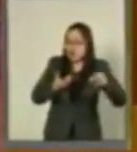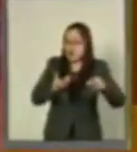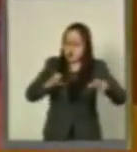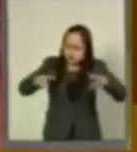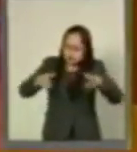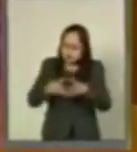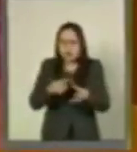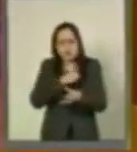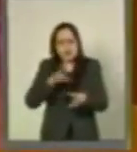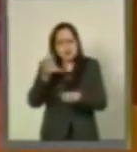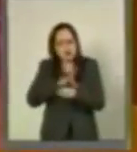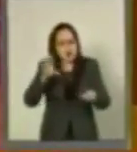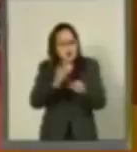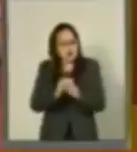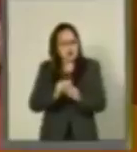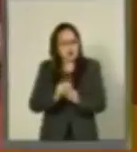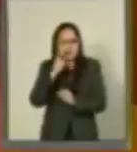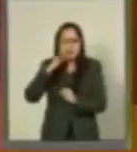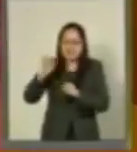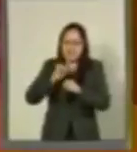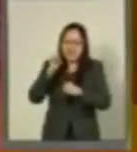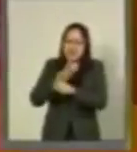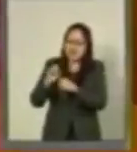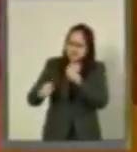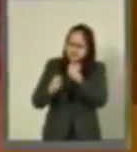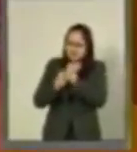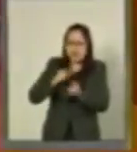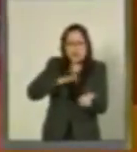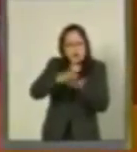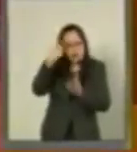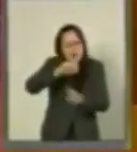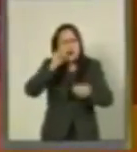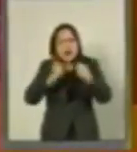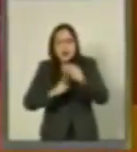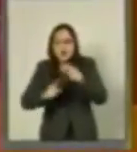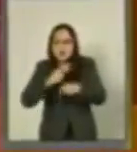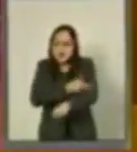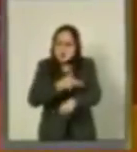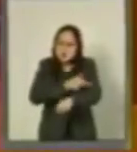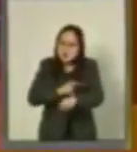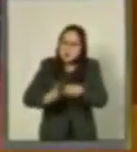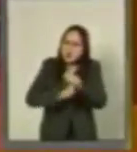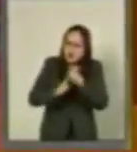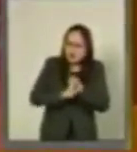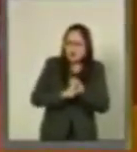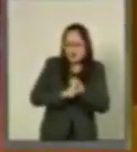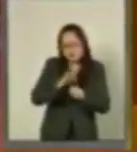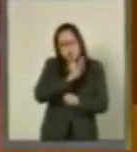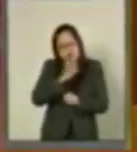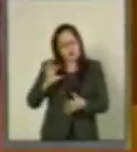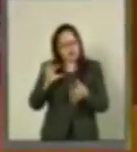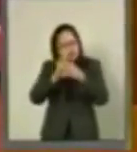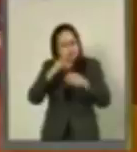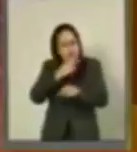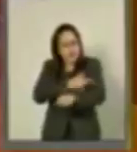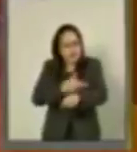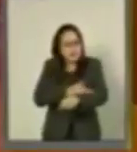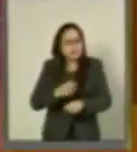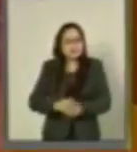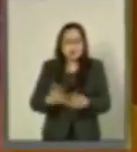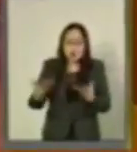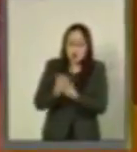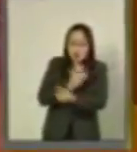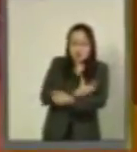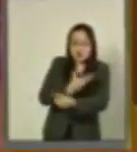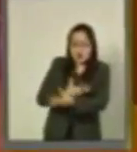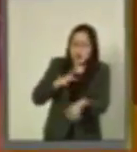y Policía Federal que vayan y respalden para los problemas que rebasan a las entidades y a los municipios, pero en total coordinación,